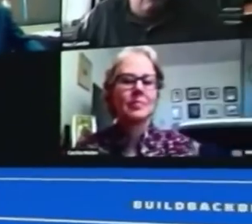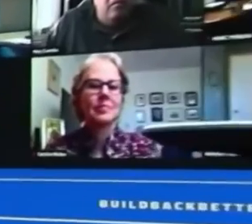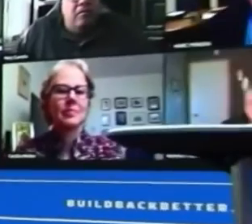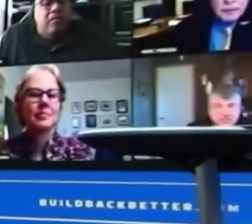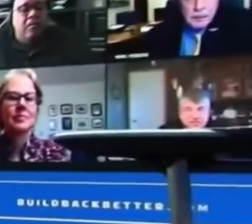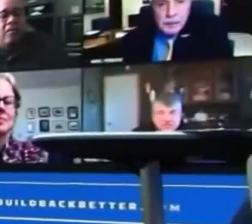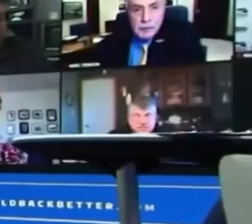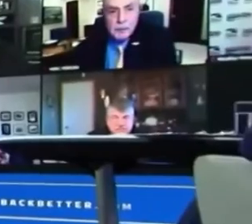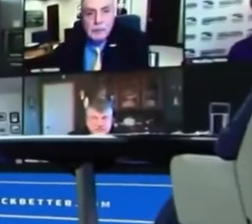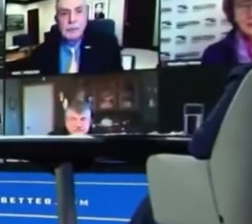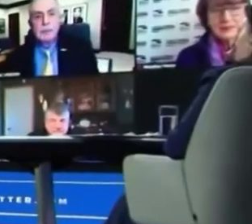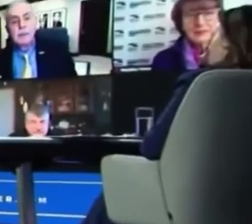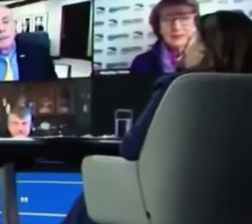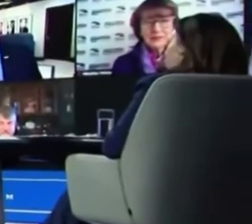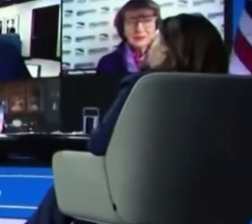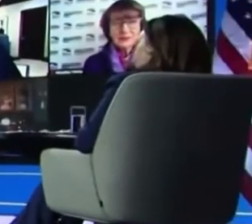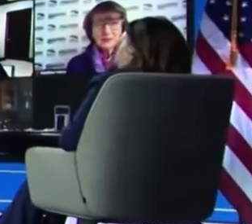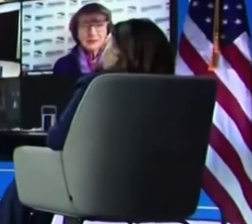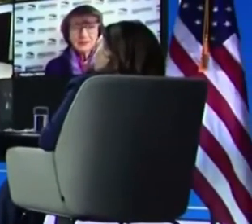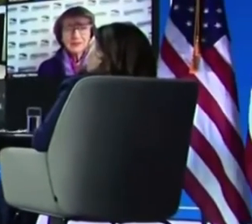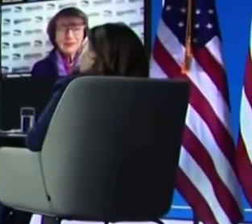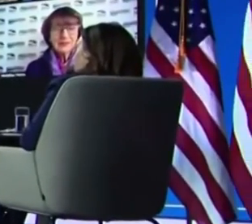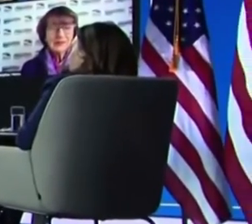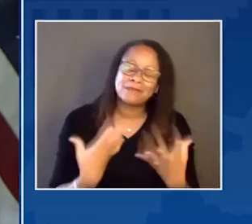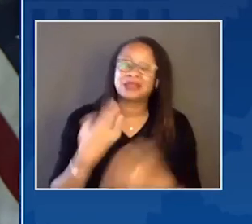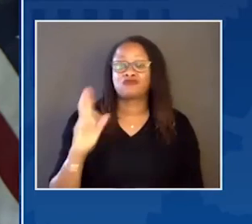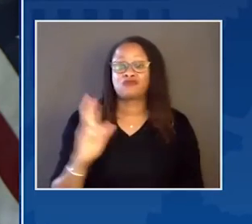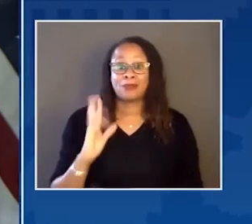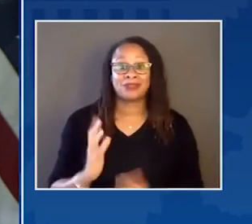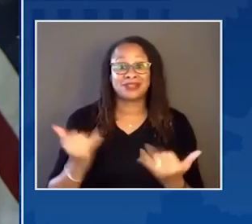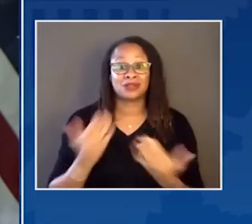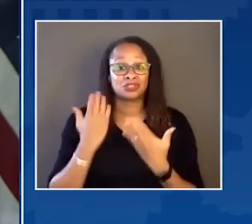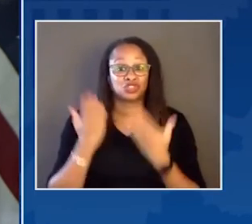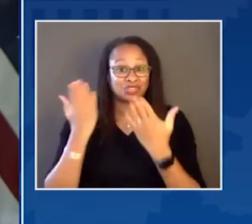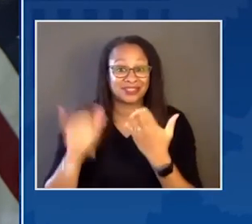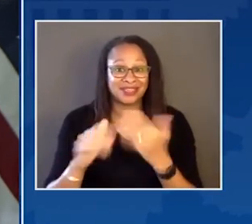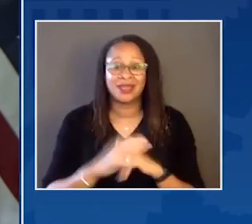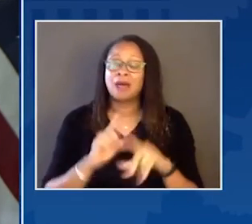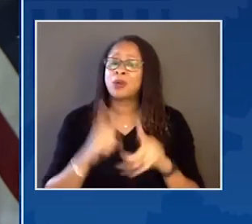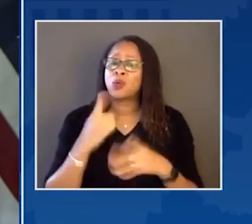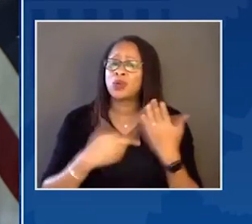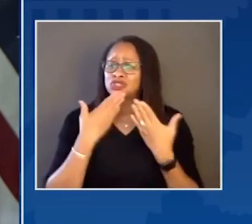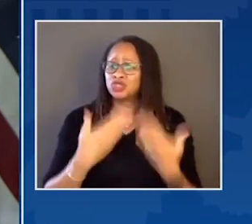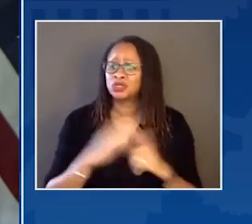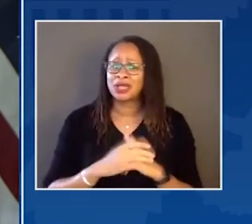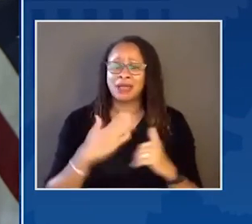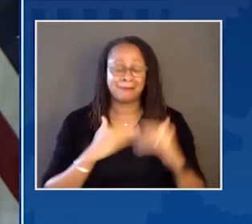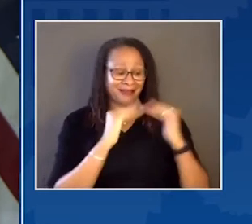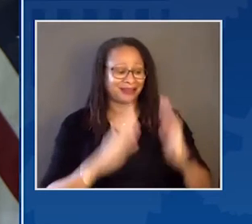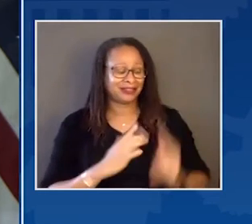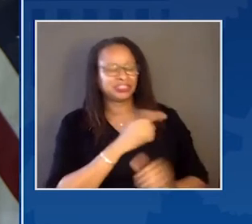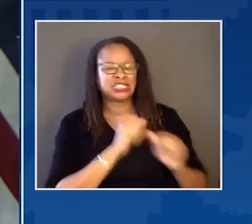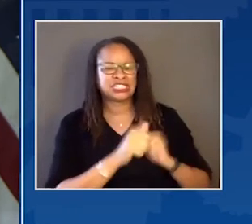resúmenes de inteligencia nacional a lo que se refirió diciendo que la buena noticia aquí es que mi colega kamala harris